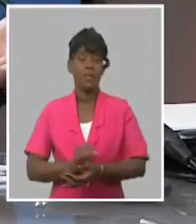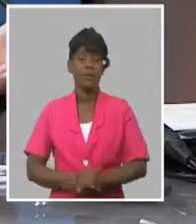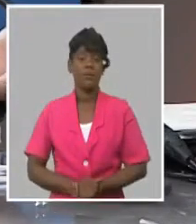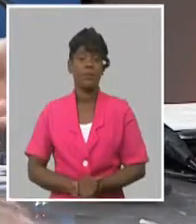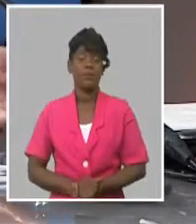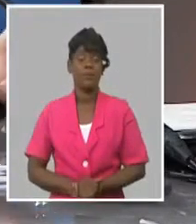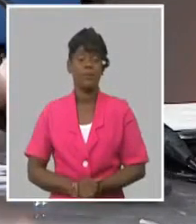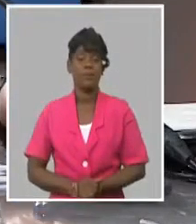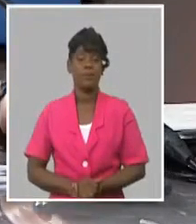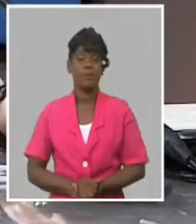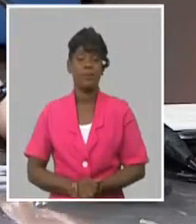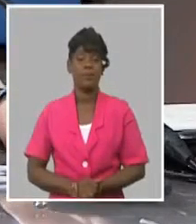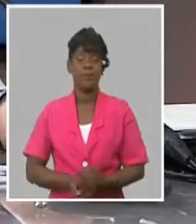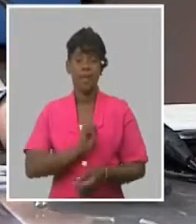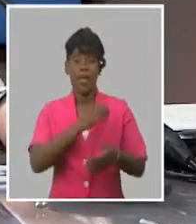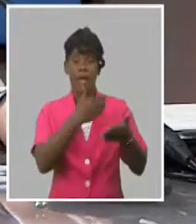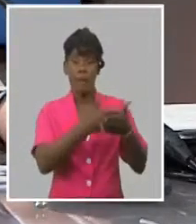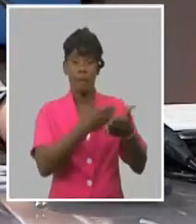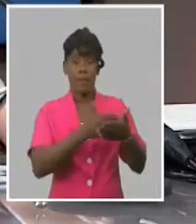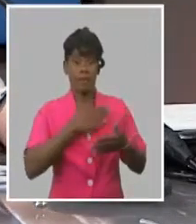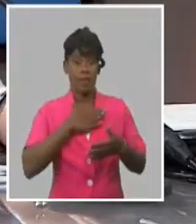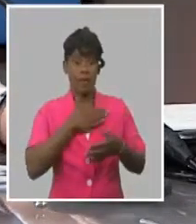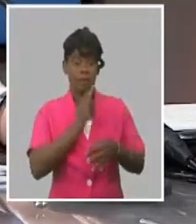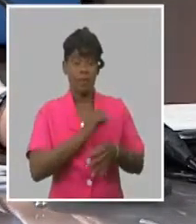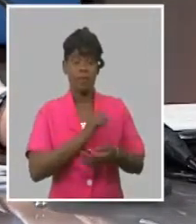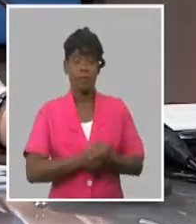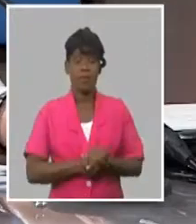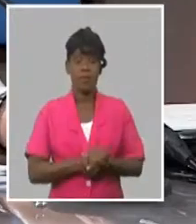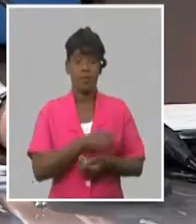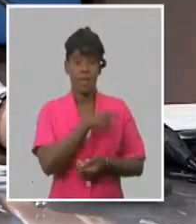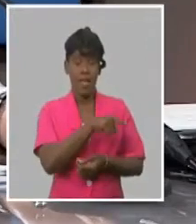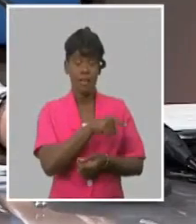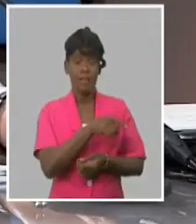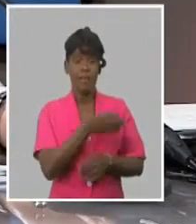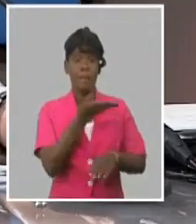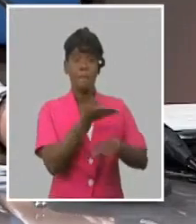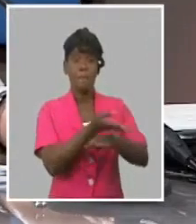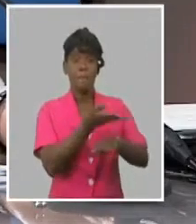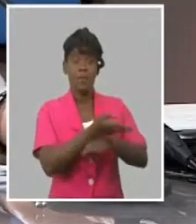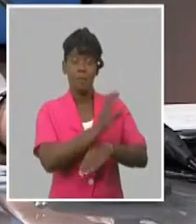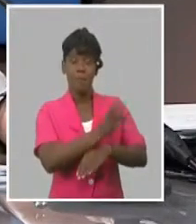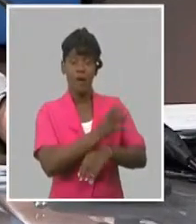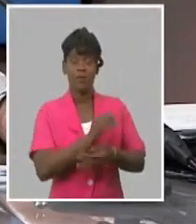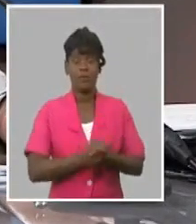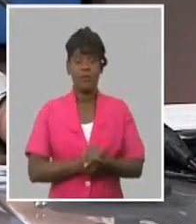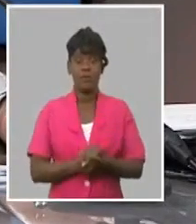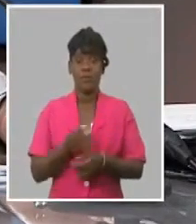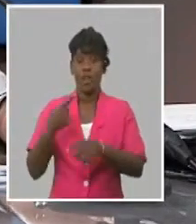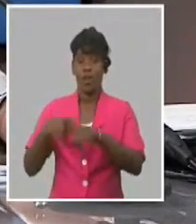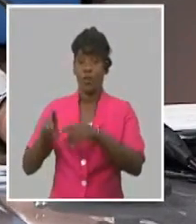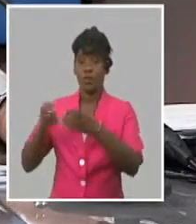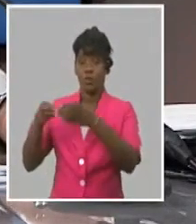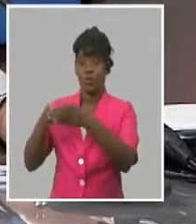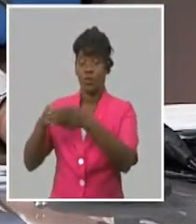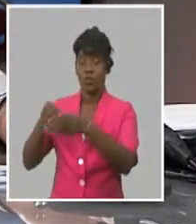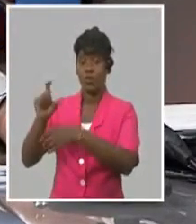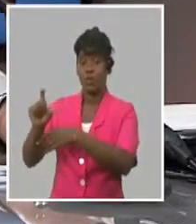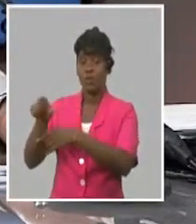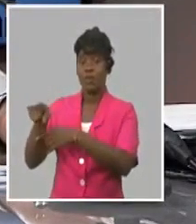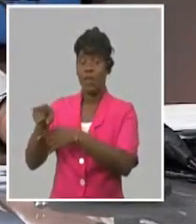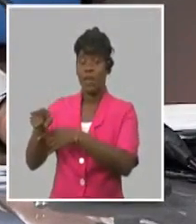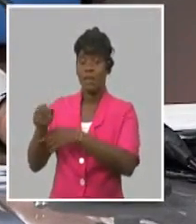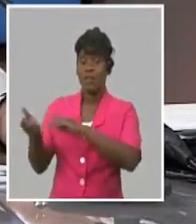la entidad presupuestada tuvo un ahorro, la cooperativa tuvo un ingreso, pero al que sí castigamos fue al